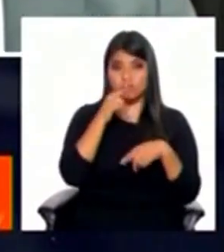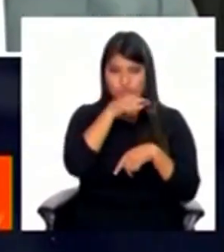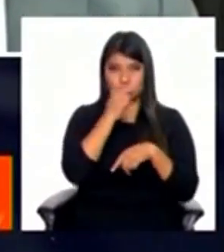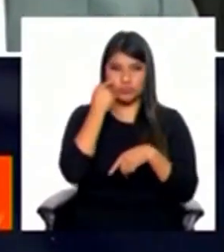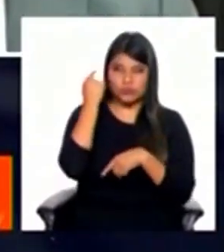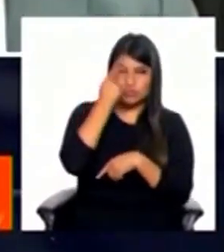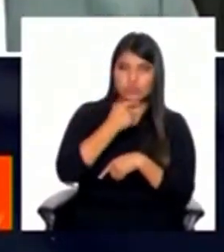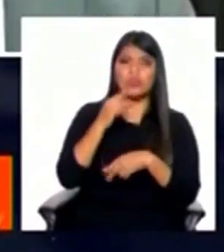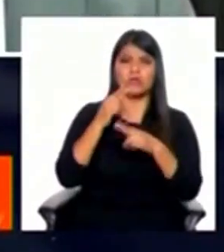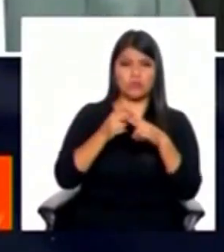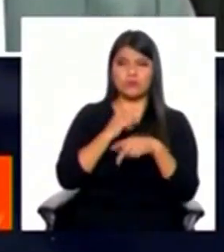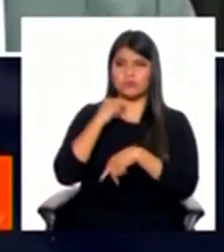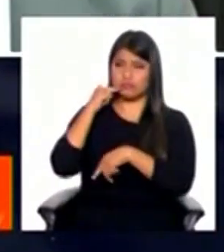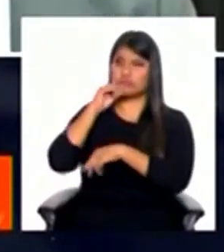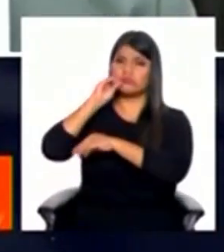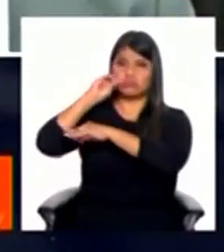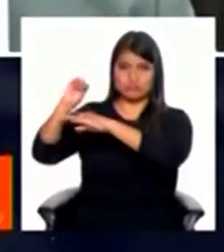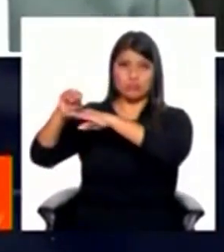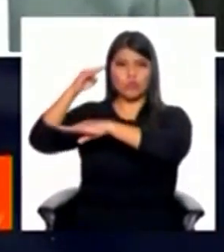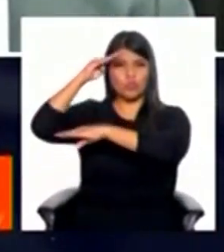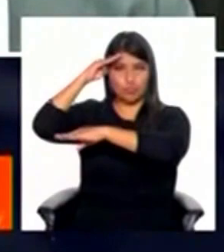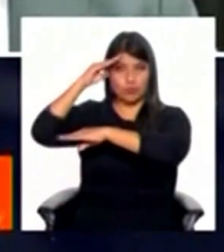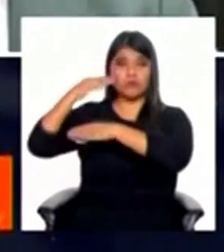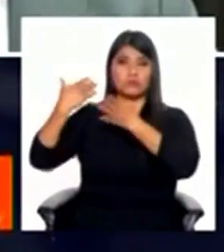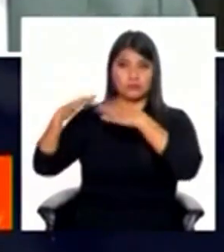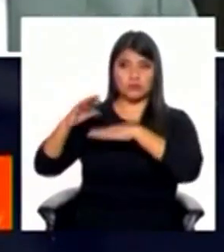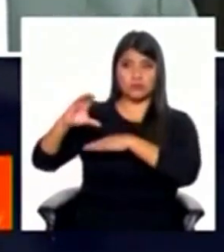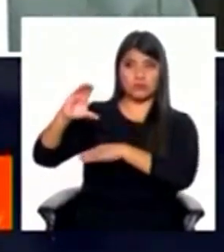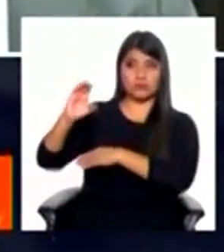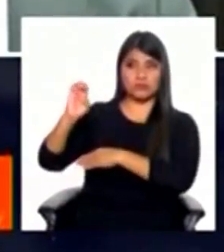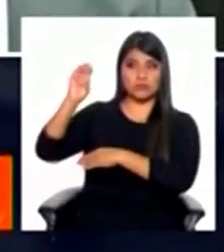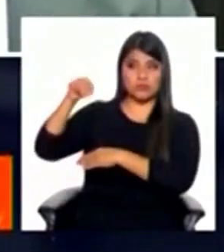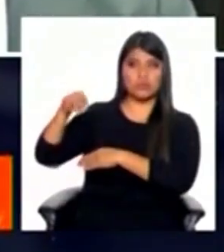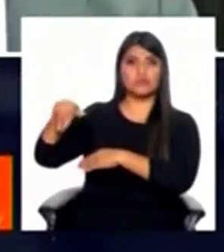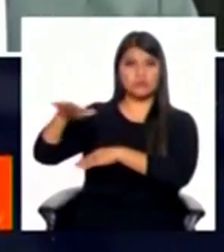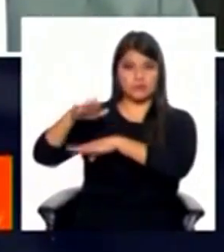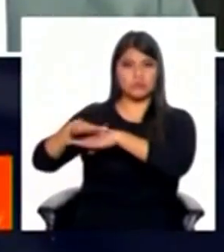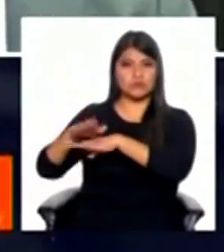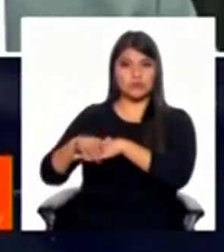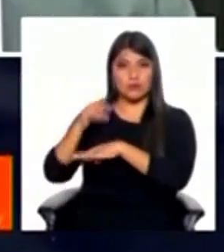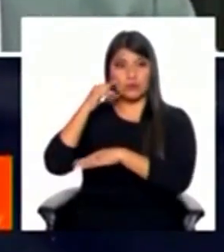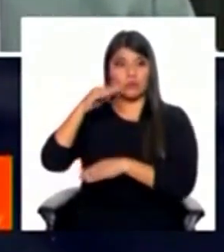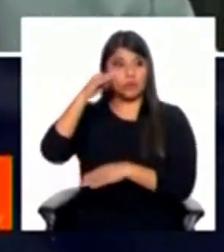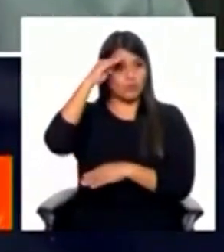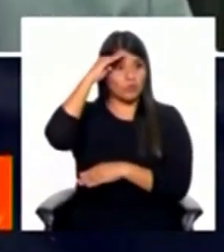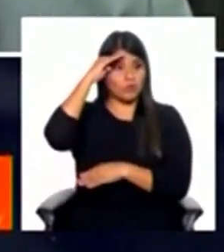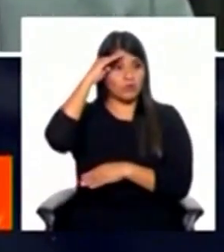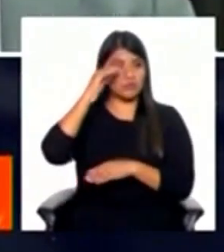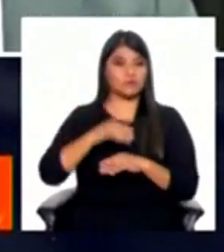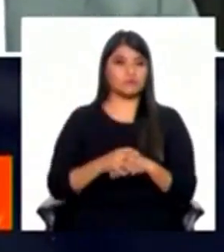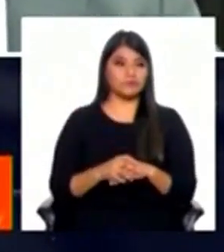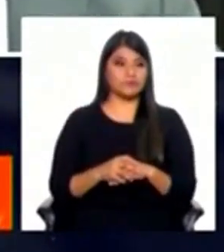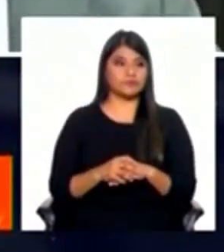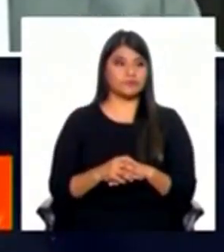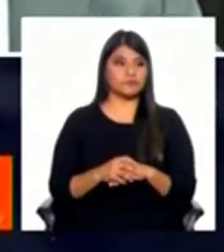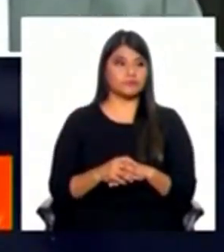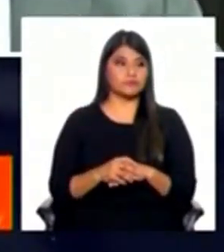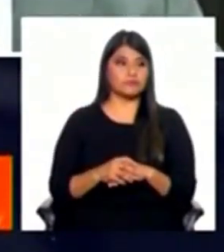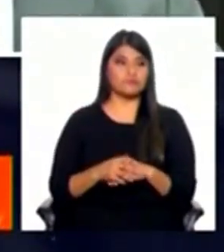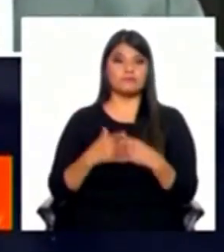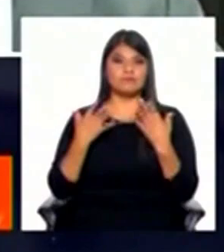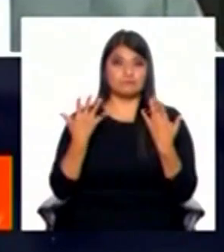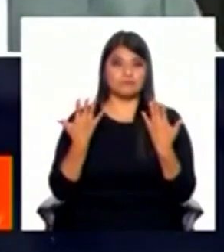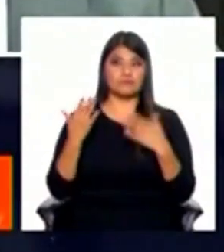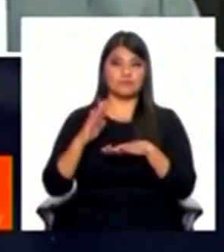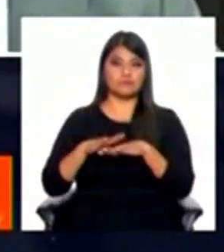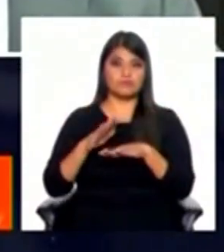la hagan saber a las autoridades. De esto ya tiene conocimiento el Centro de Emergencia Mujer, la policía, y esperamos que se activen